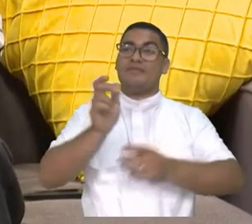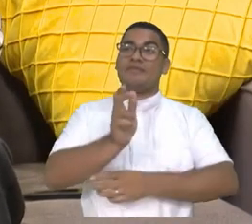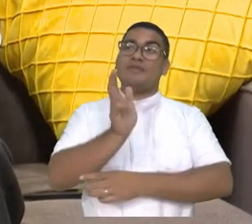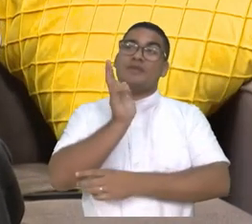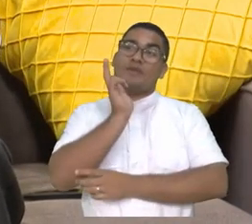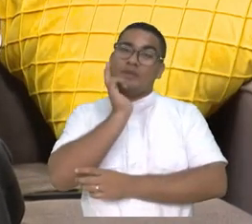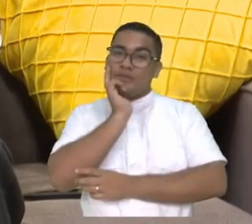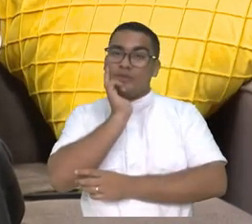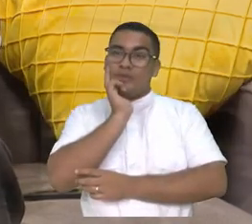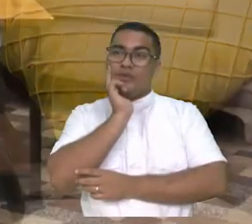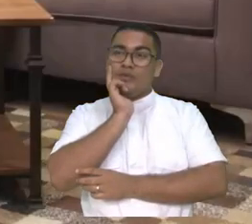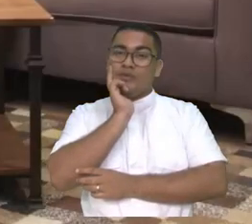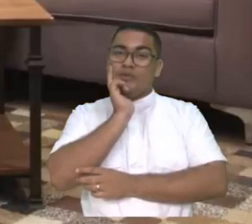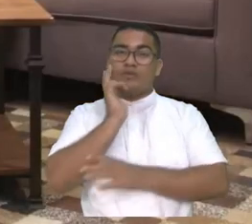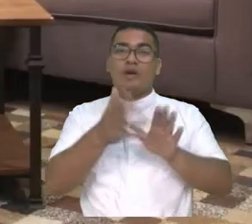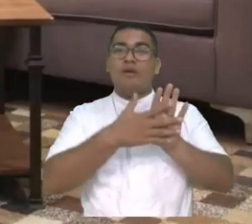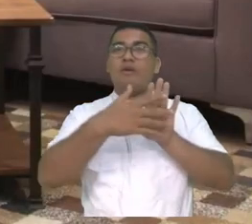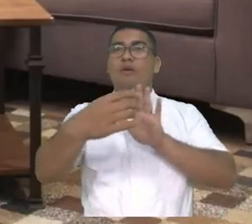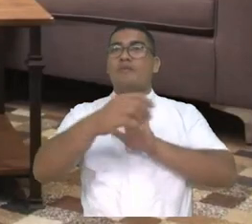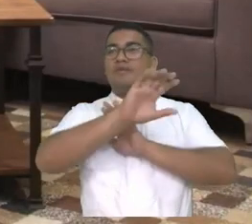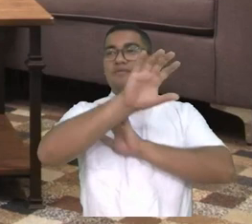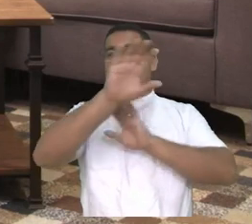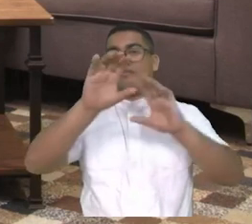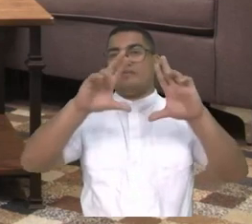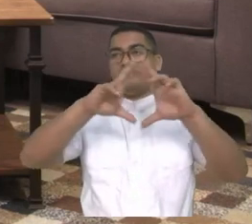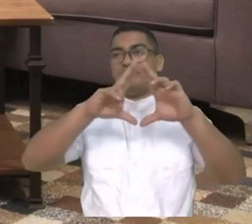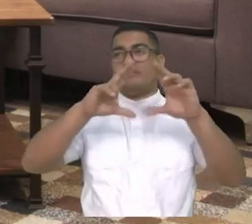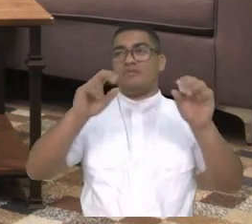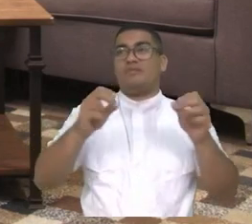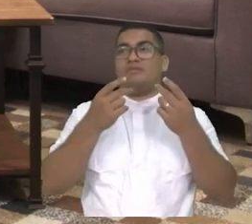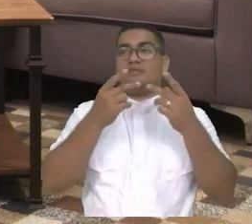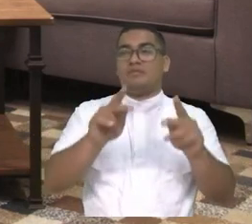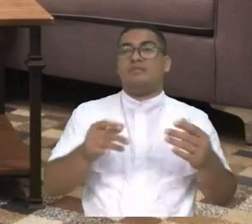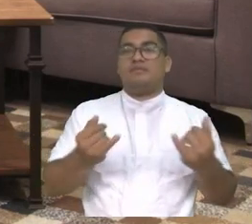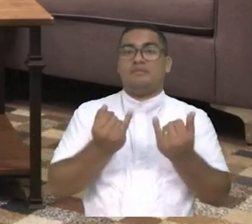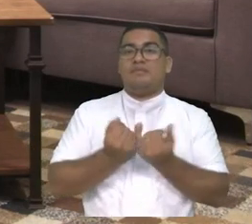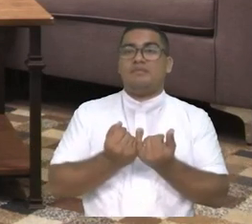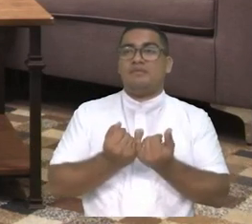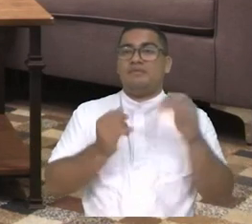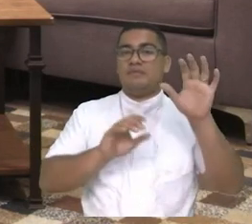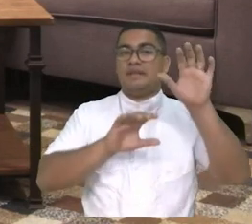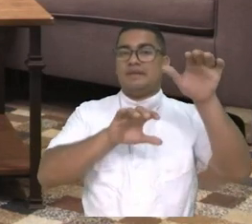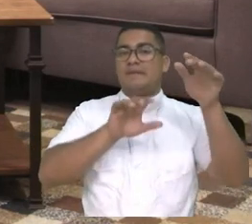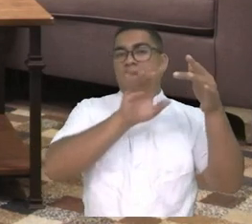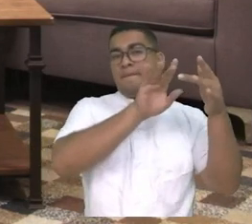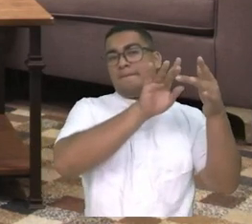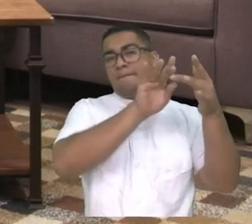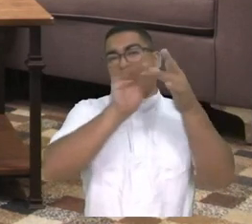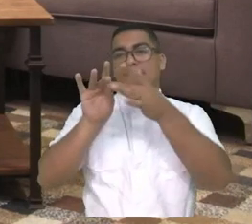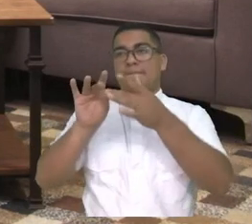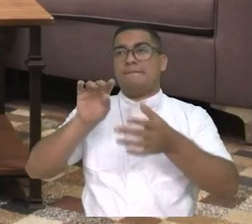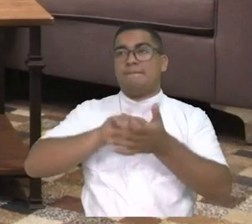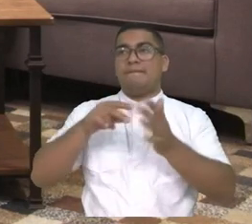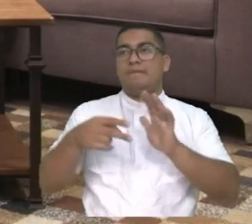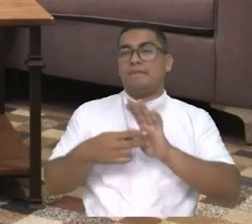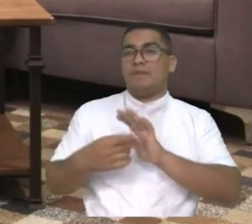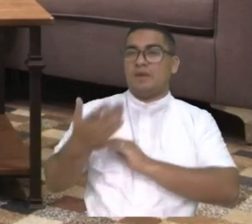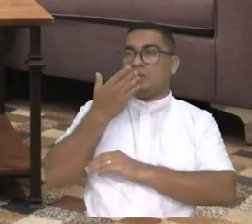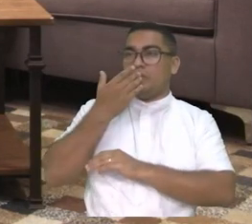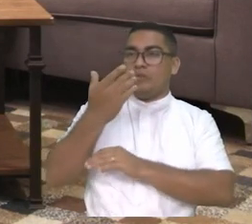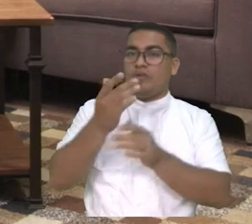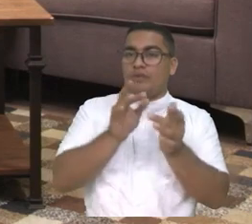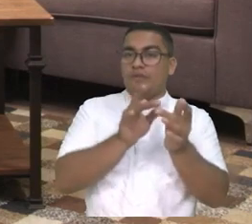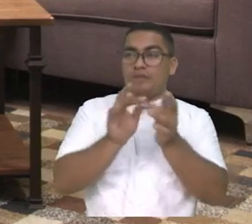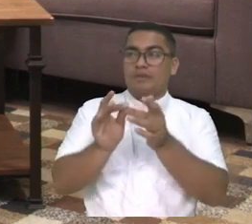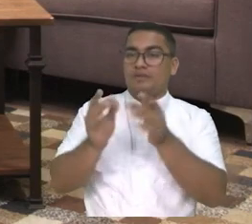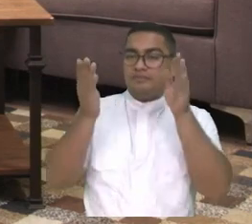León, obviamente en todo el país, en Matagalpa también, sino, pero el León tiene esa particularidad bastante, un apego bastante especial